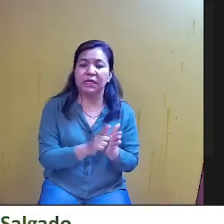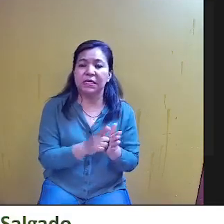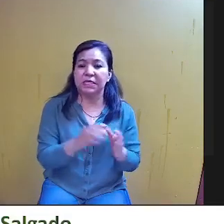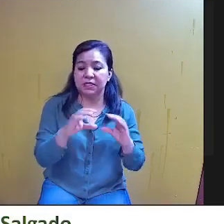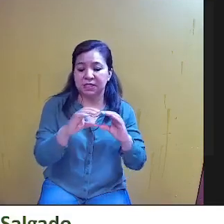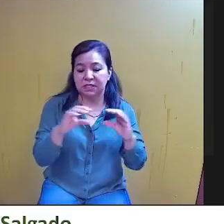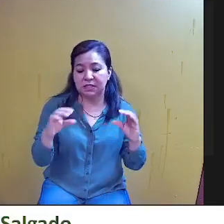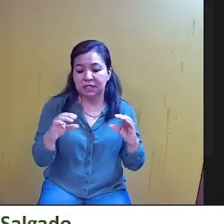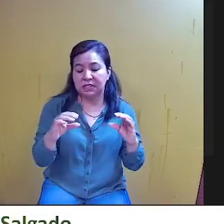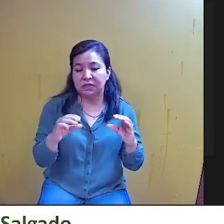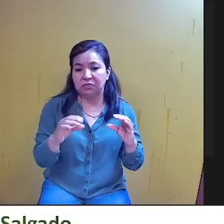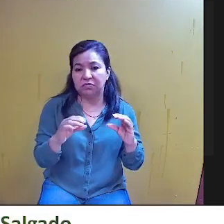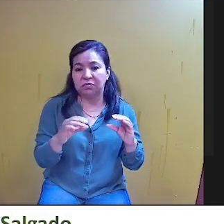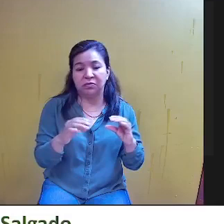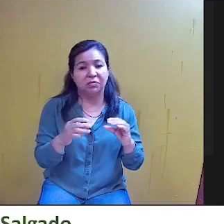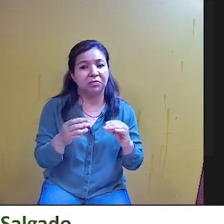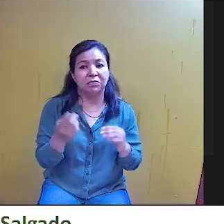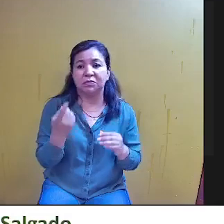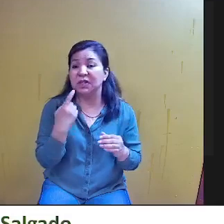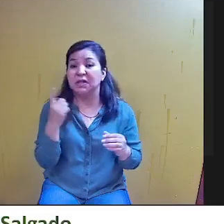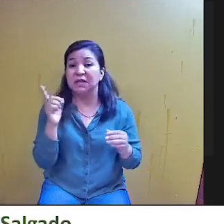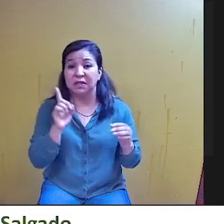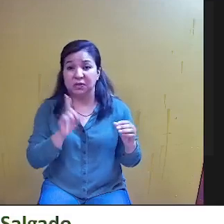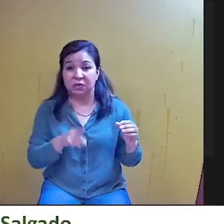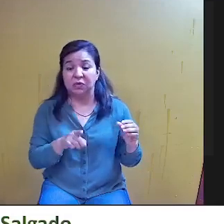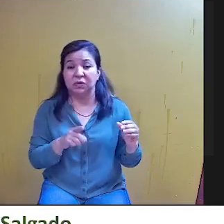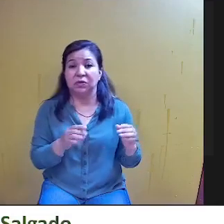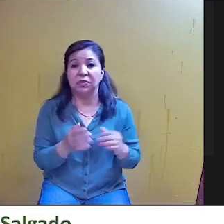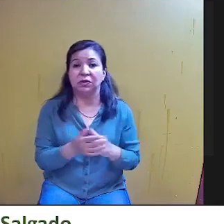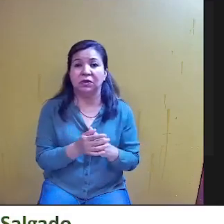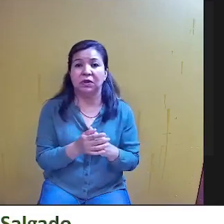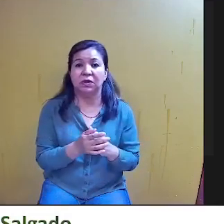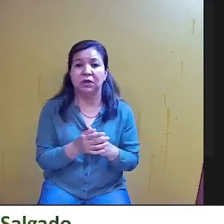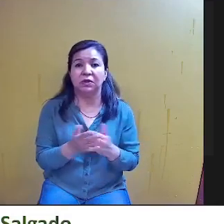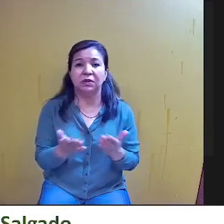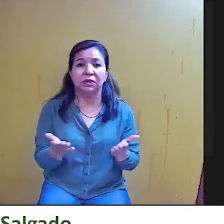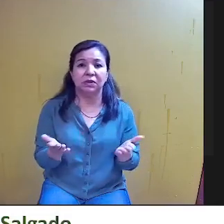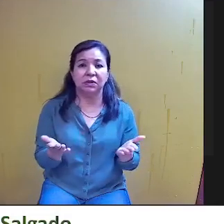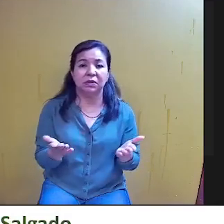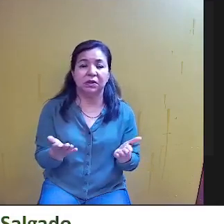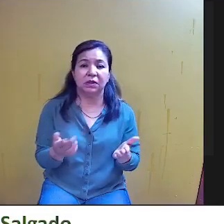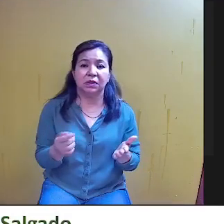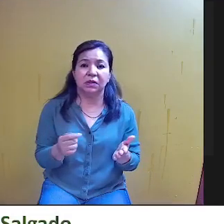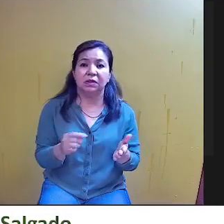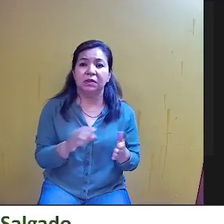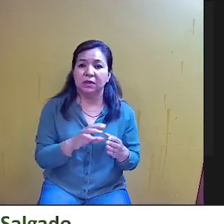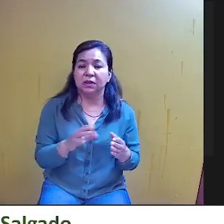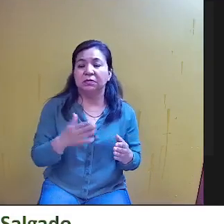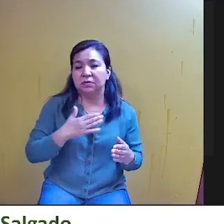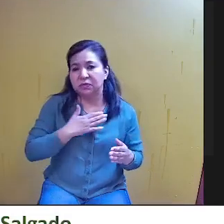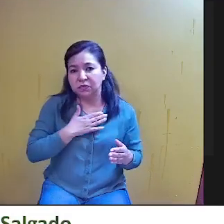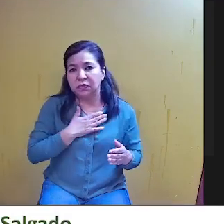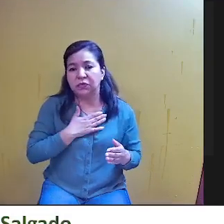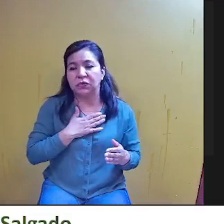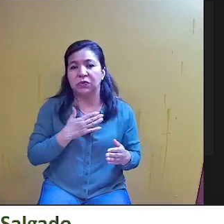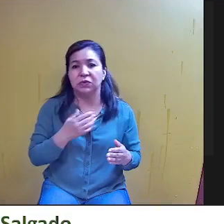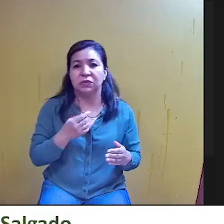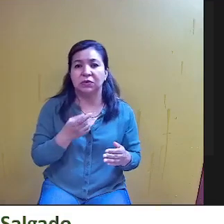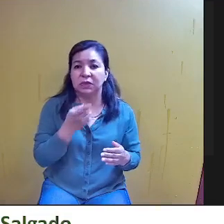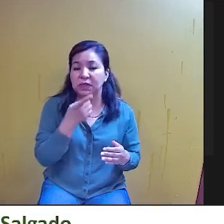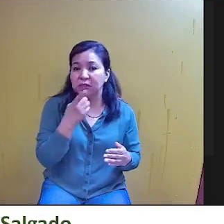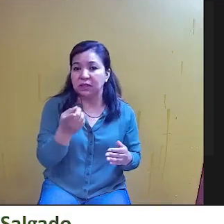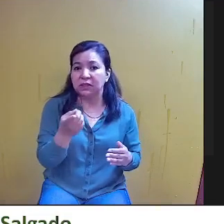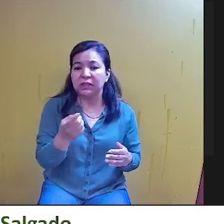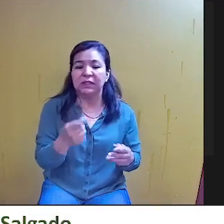expresiones denunciadas, debió tomarse en cuenta en mi opinión,